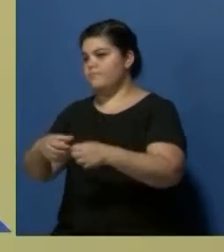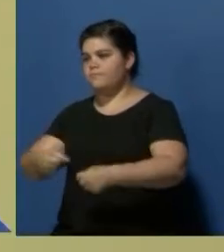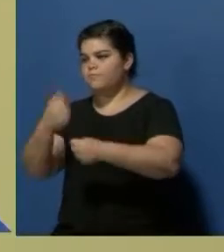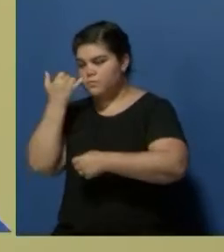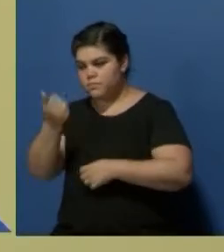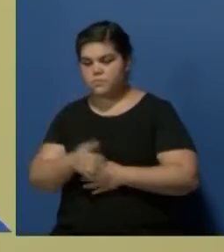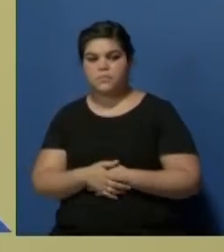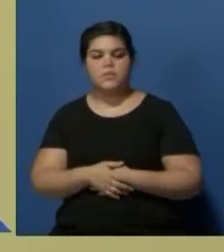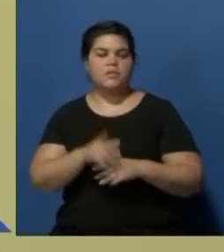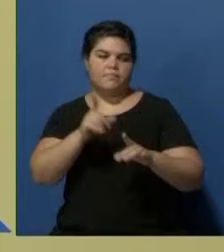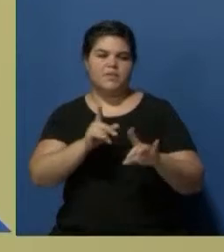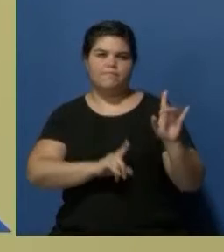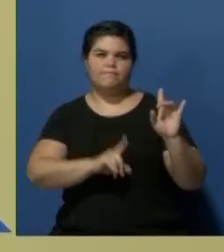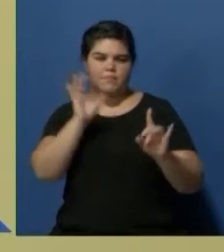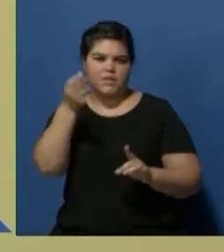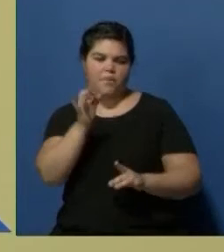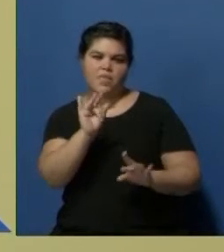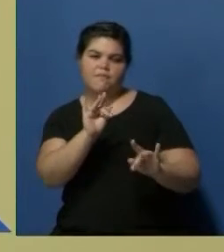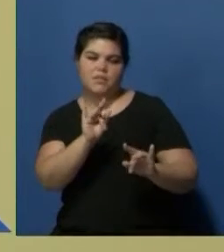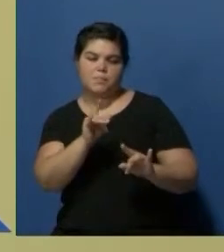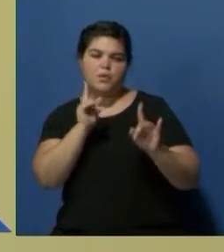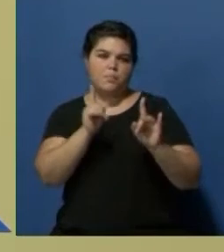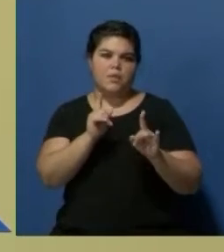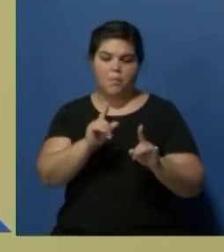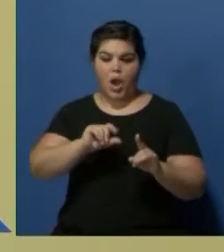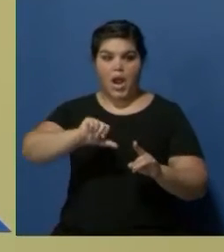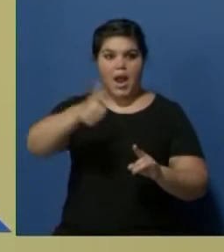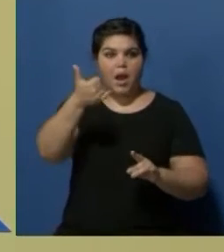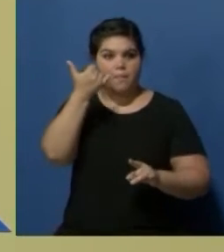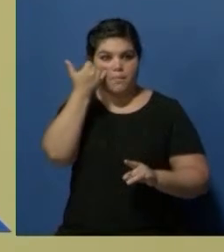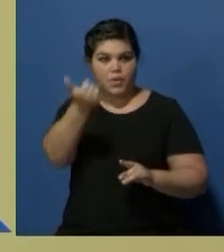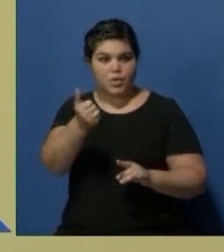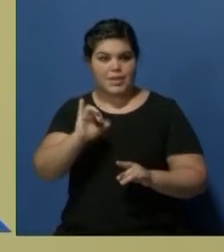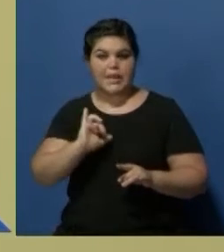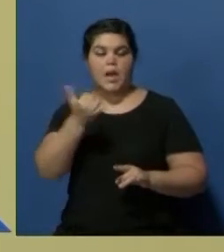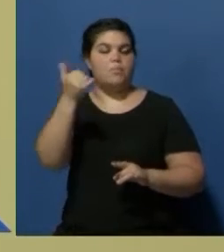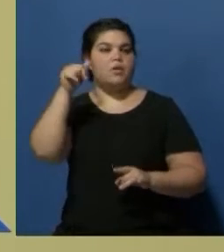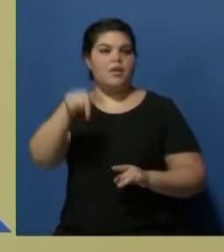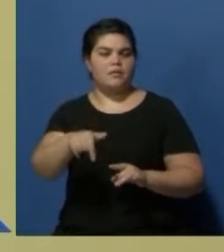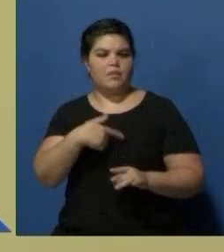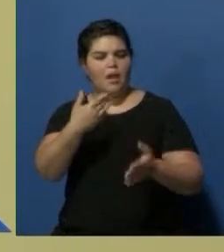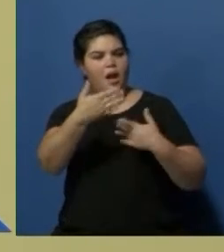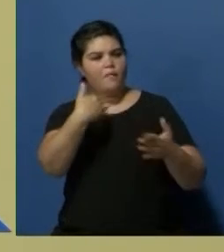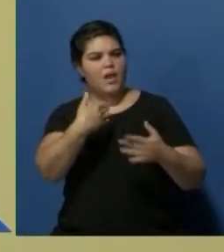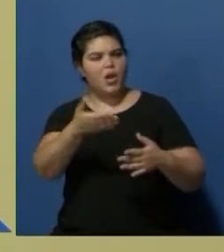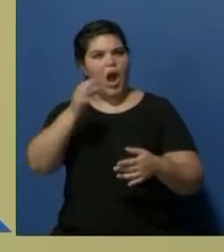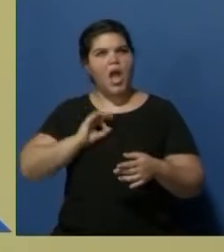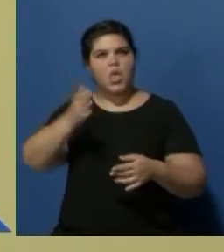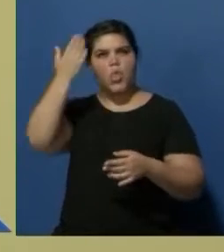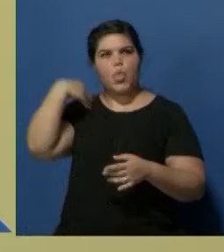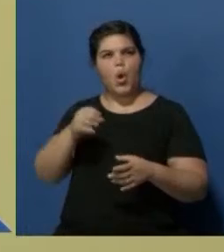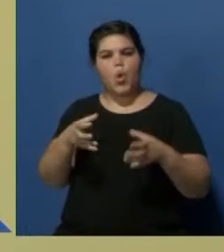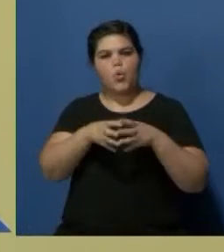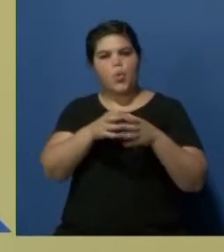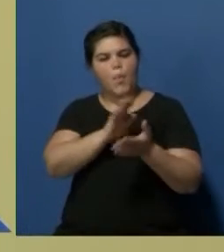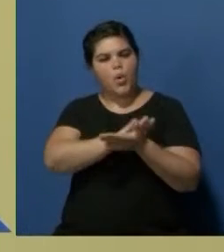hablar con el diario el lunes, pero después de que salieron campeones, lo agarraste al Colo y le dijiste, che, valió la pena. Esto que hicimos hace 2 años, que formó el equipo de vuelta,